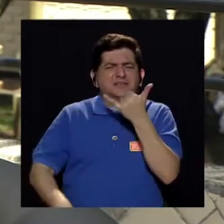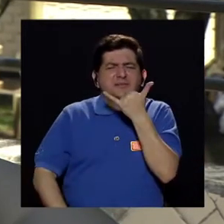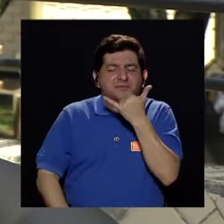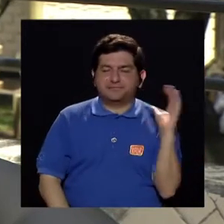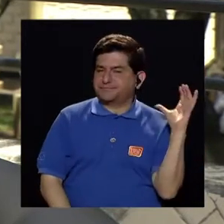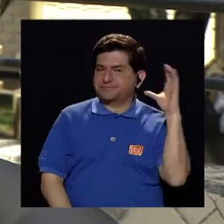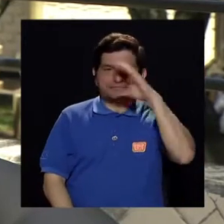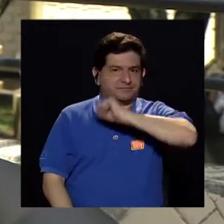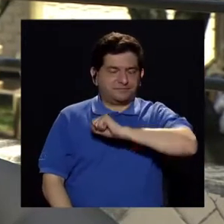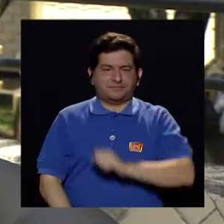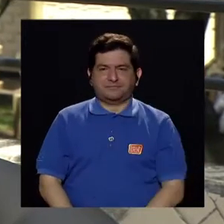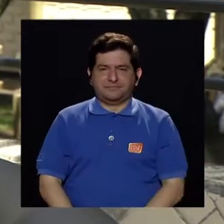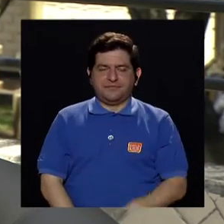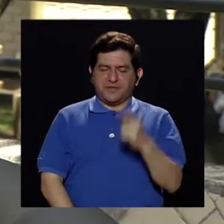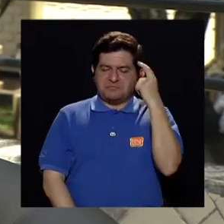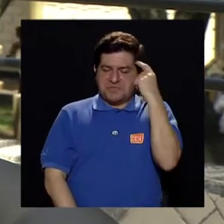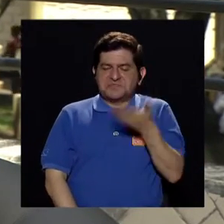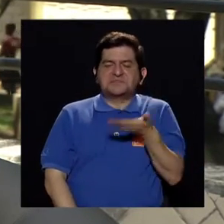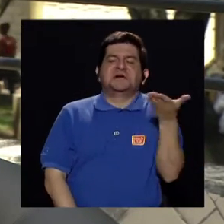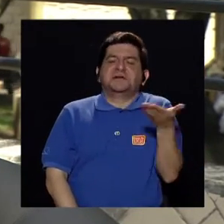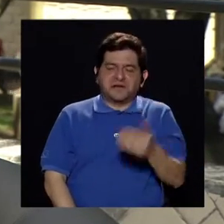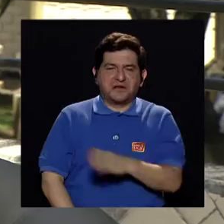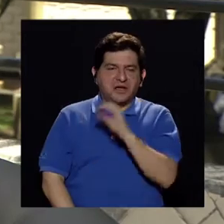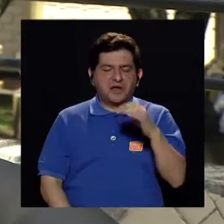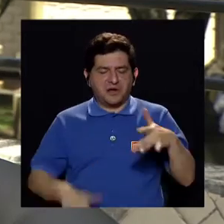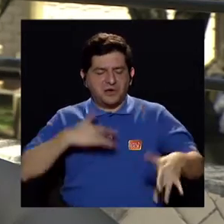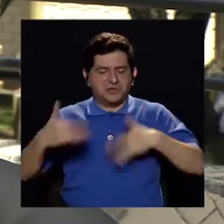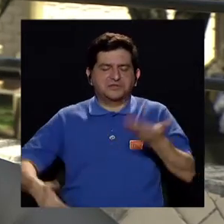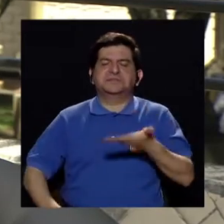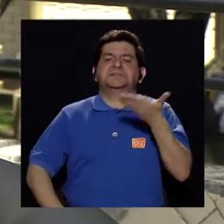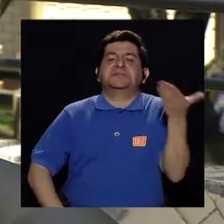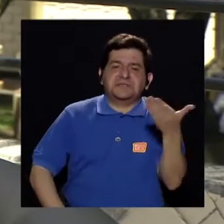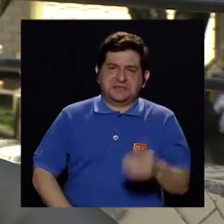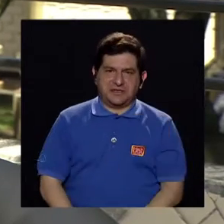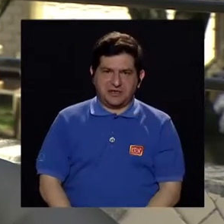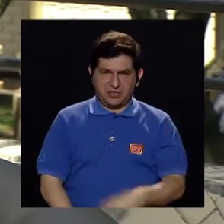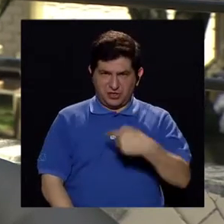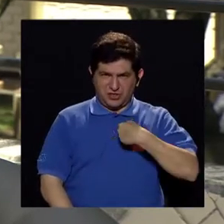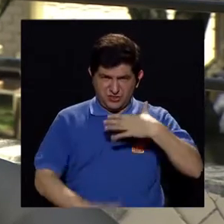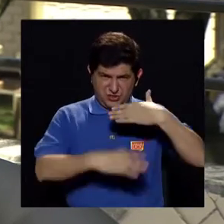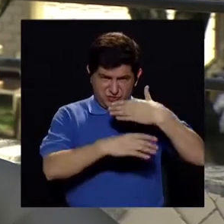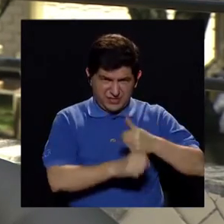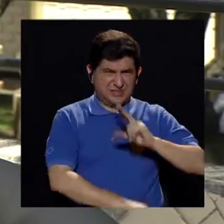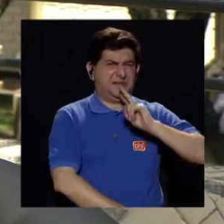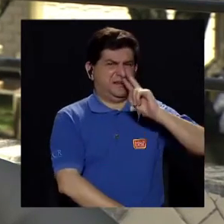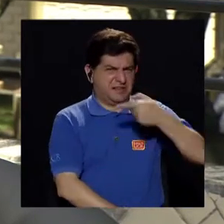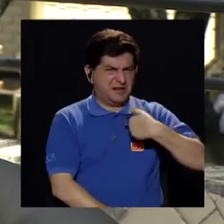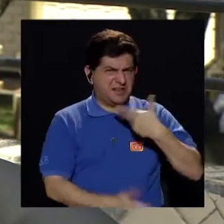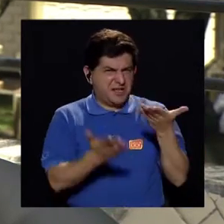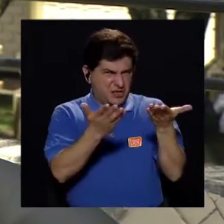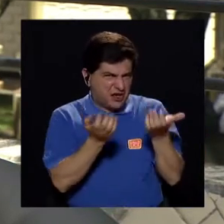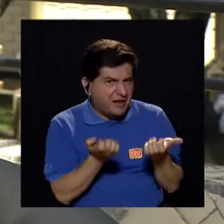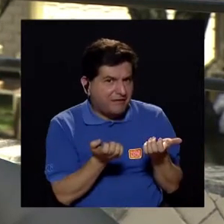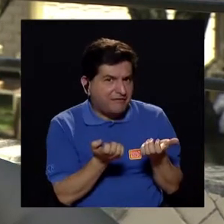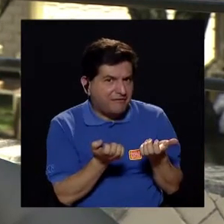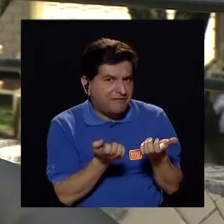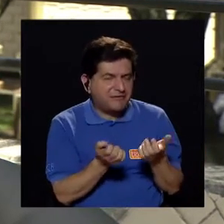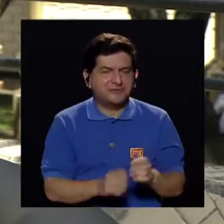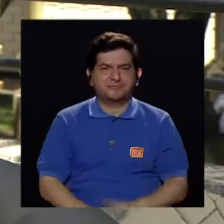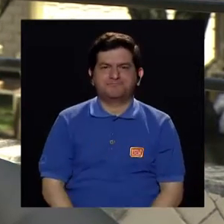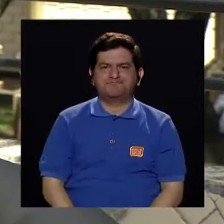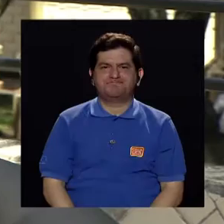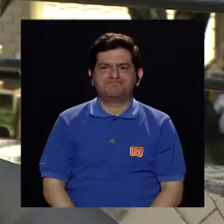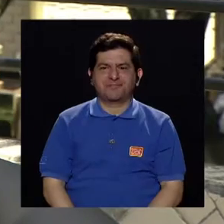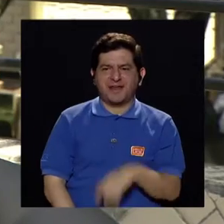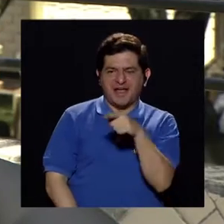nos damos cuenta qué es lo que estamos pensando, qué es lo que estamos sintiendo, si lo que estoy haciendo es realmente lo que quiero hacer. Entonces,